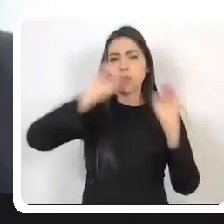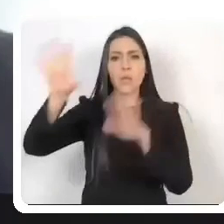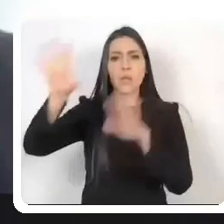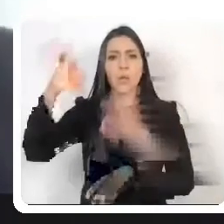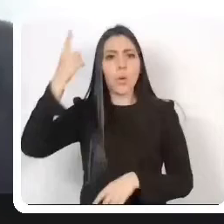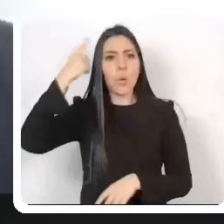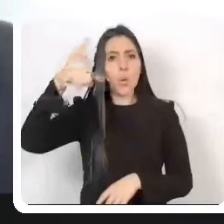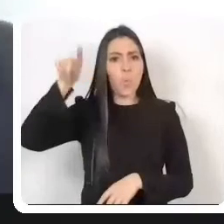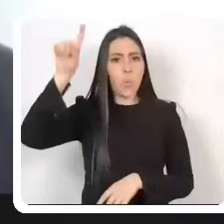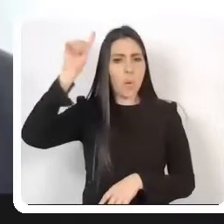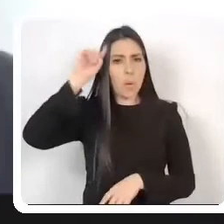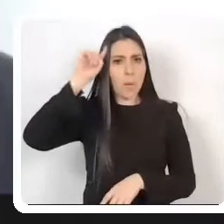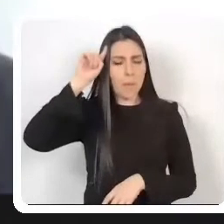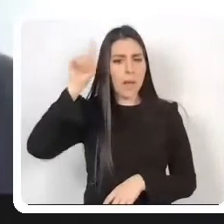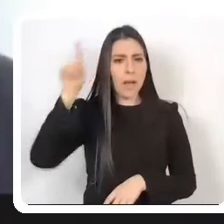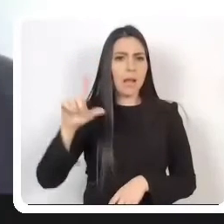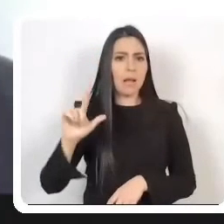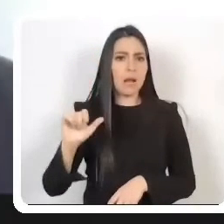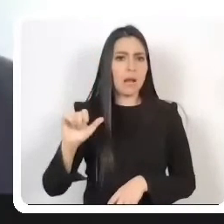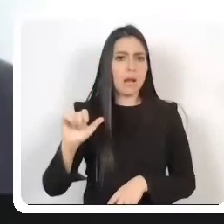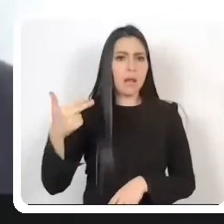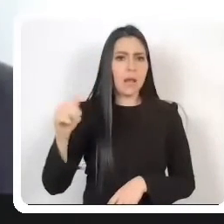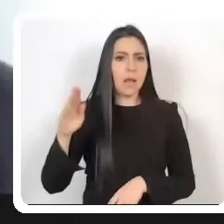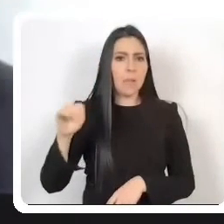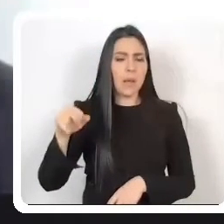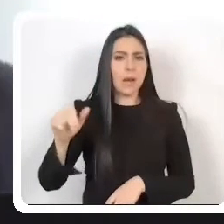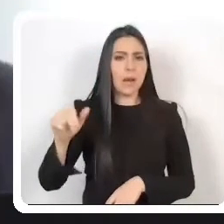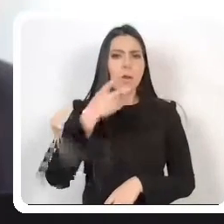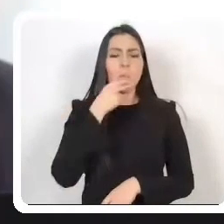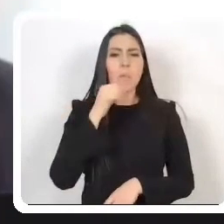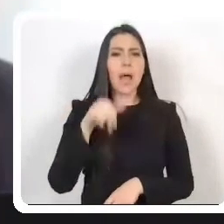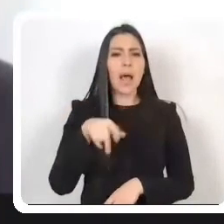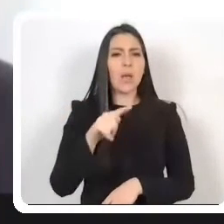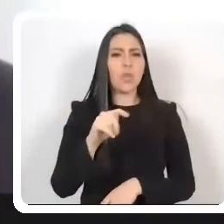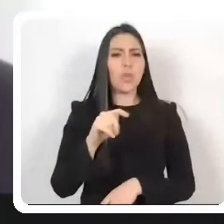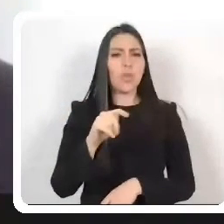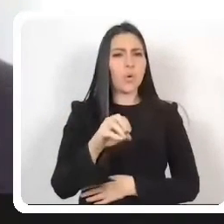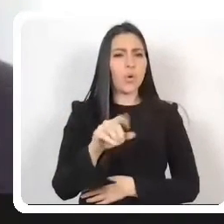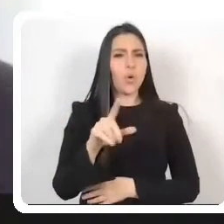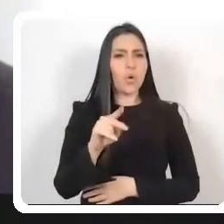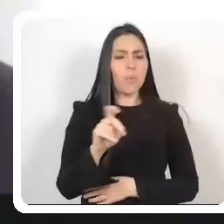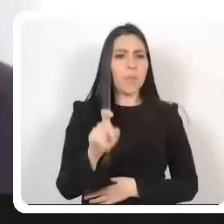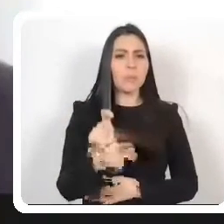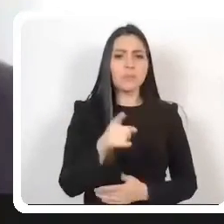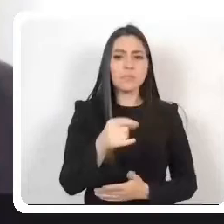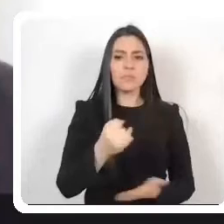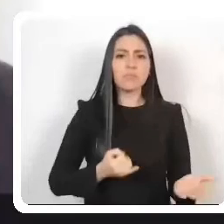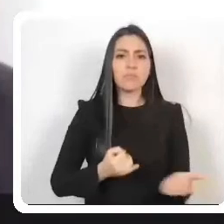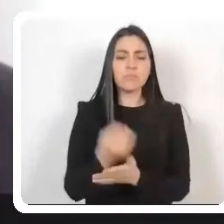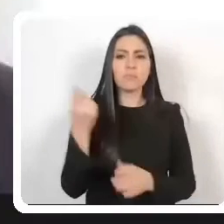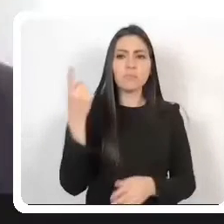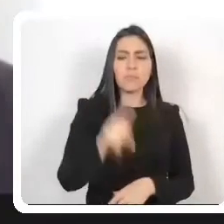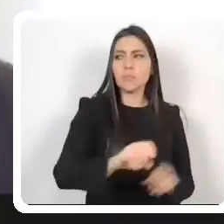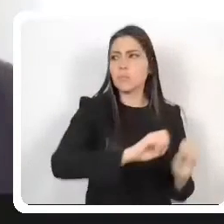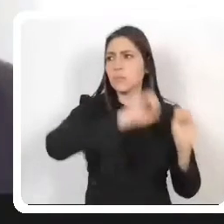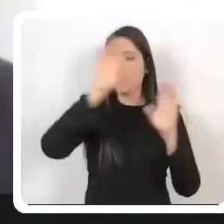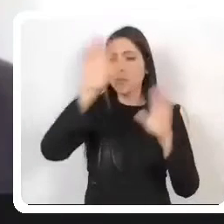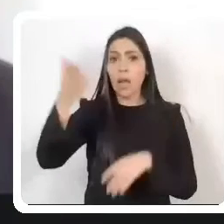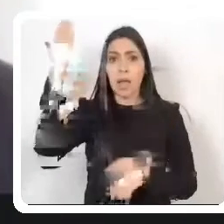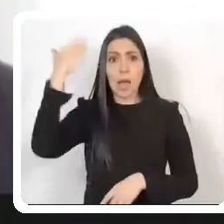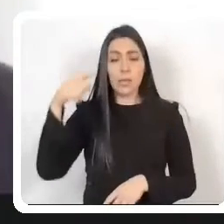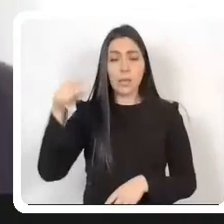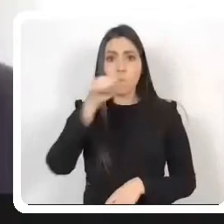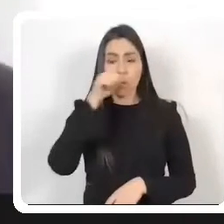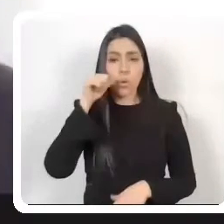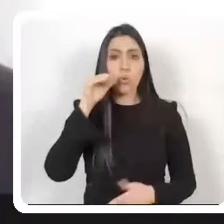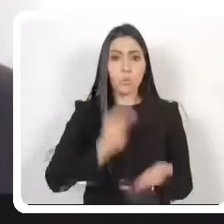por órdenes de Antonio López de Santa Anna. Aun cuando Juárez era gobernador de Oaxaca, a causa